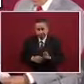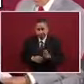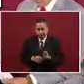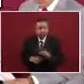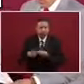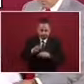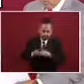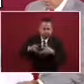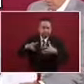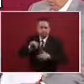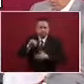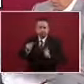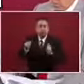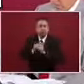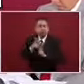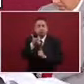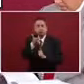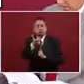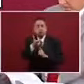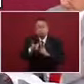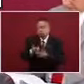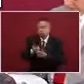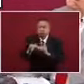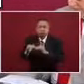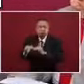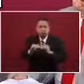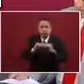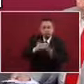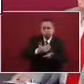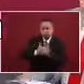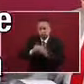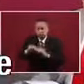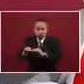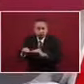sino es también cómo se distribuye el ingreso.